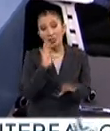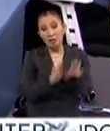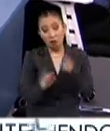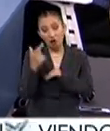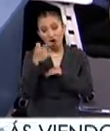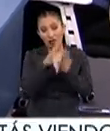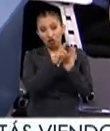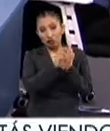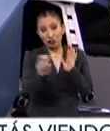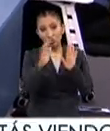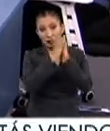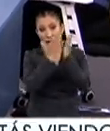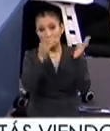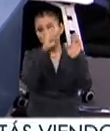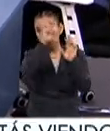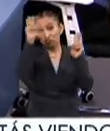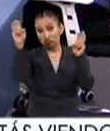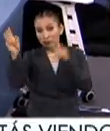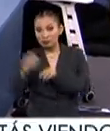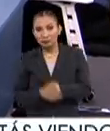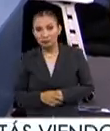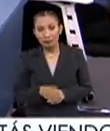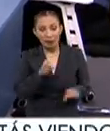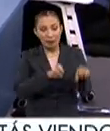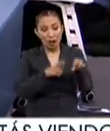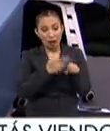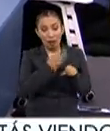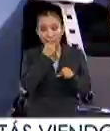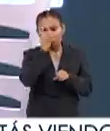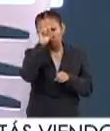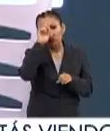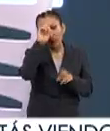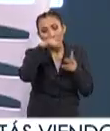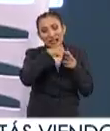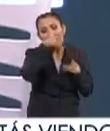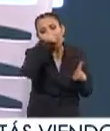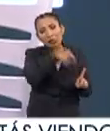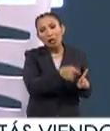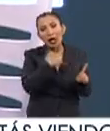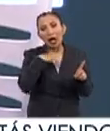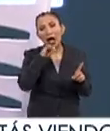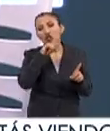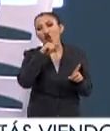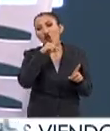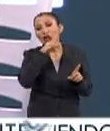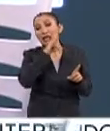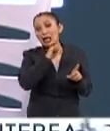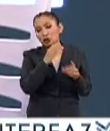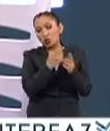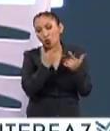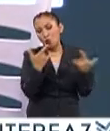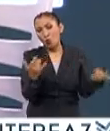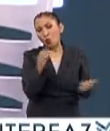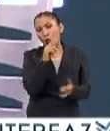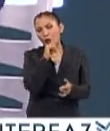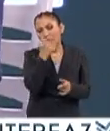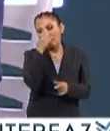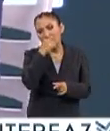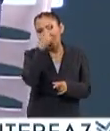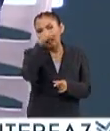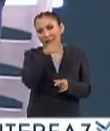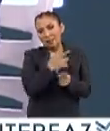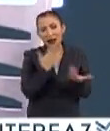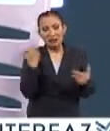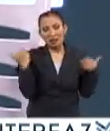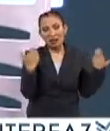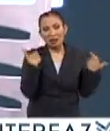boliviana a través de estos 200 títulos. Claro. El embajador justo recomendaba iniciar por las antologías de cuento, que es como la manera más fácil,